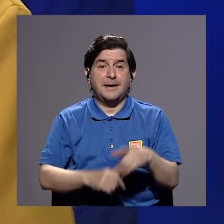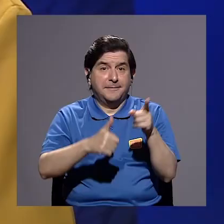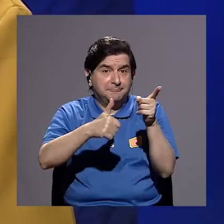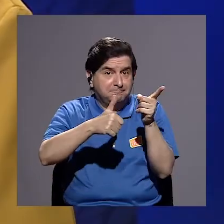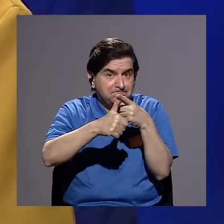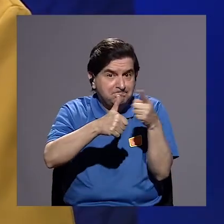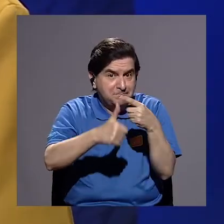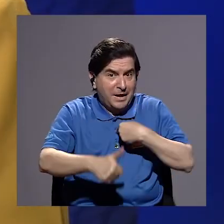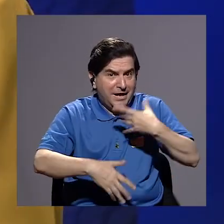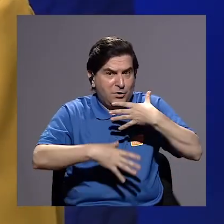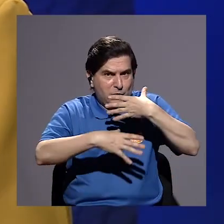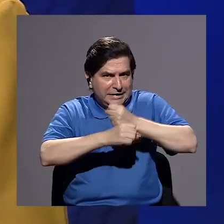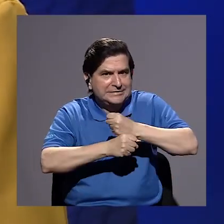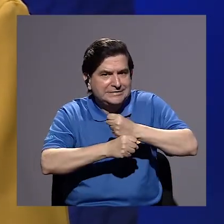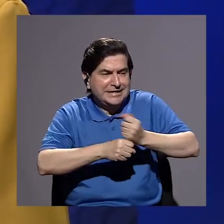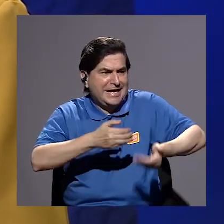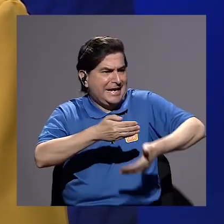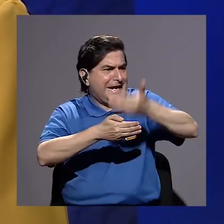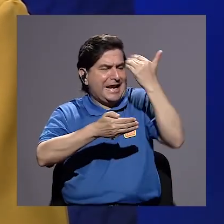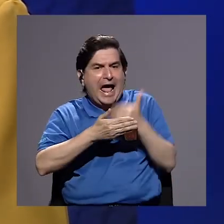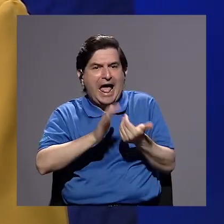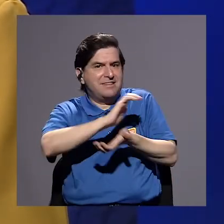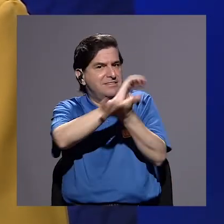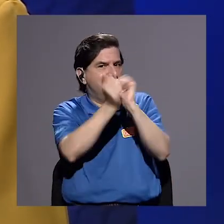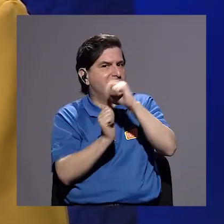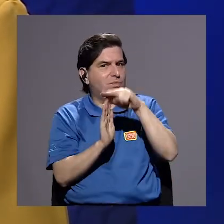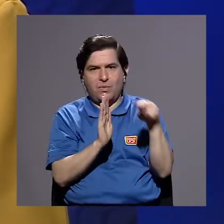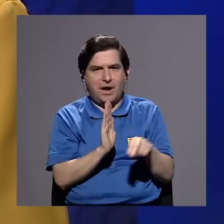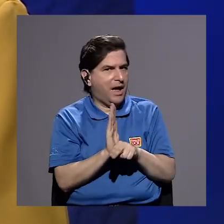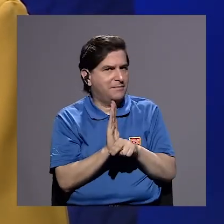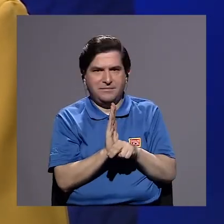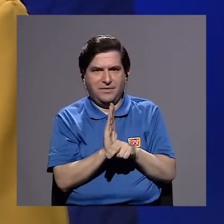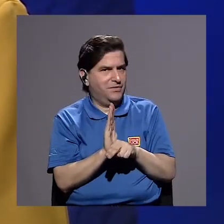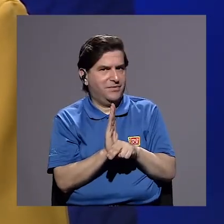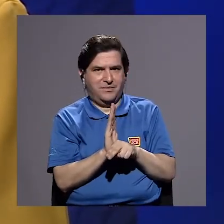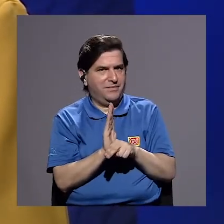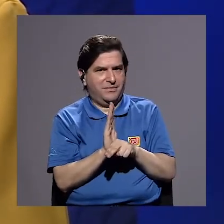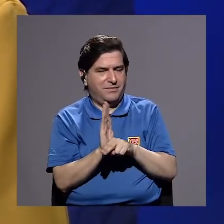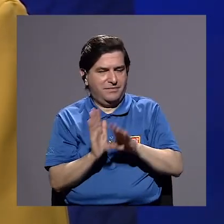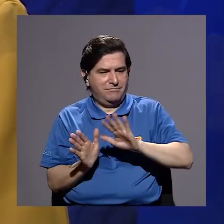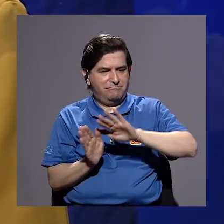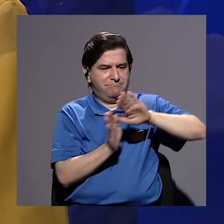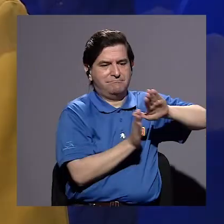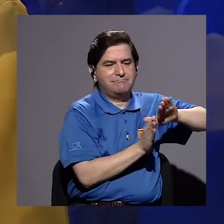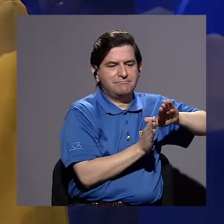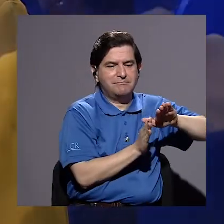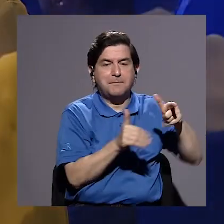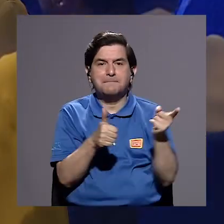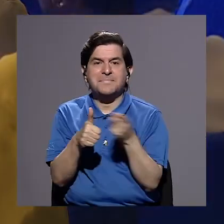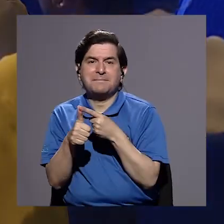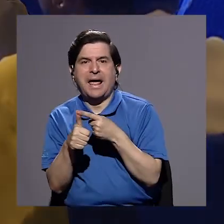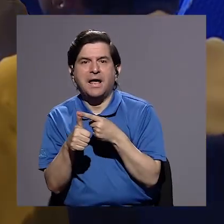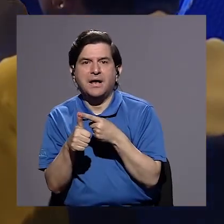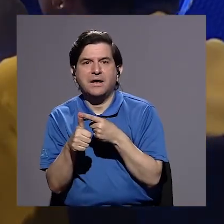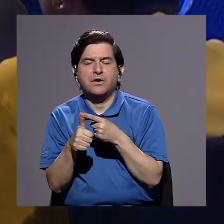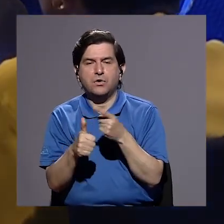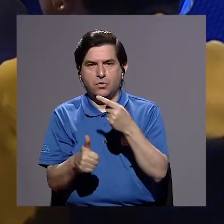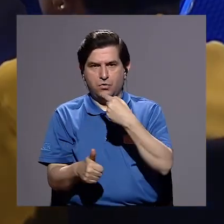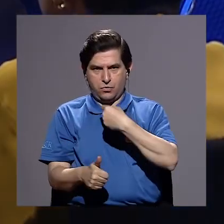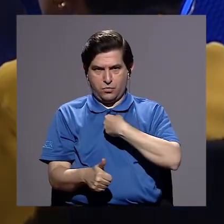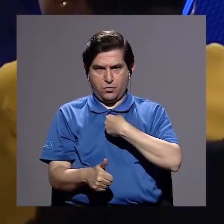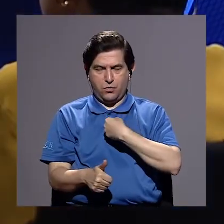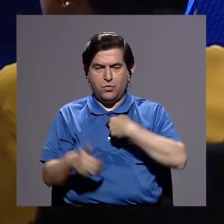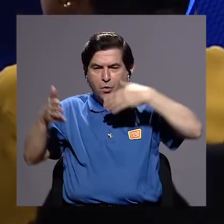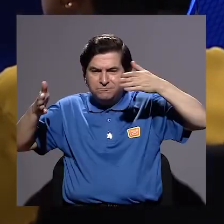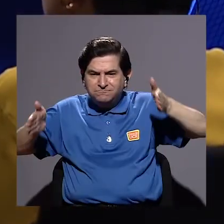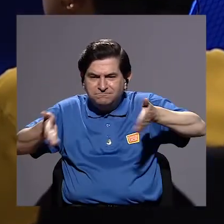Lo primero que yo haría antes de hacer cambios normativos, doña Rosaura, es proceder